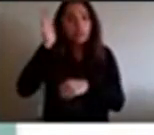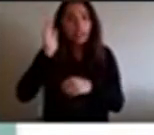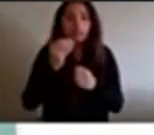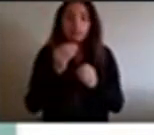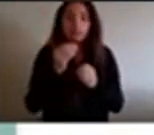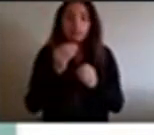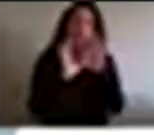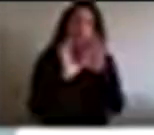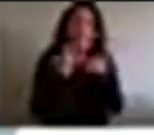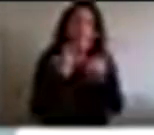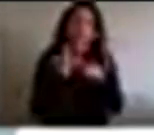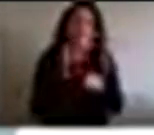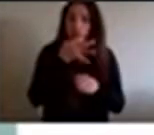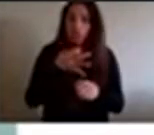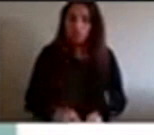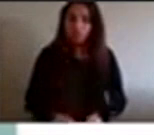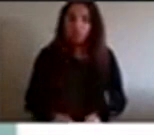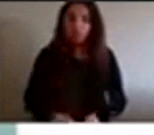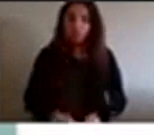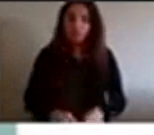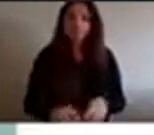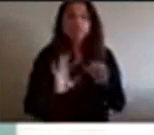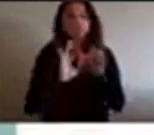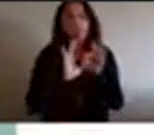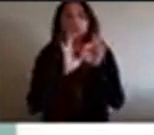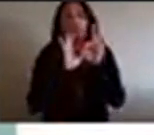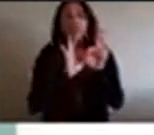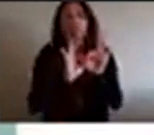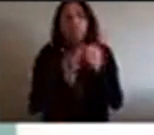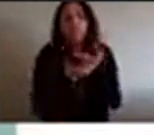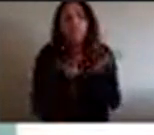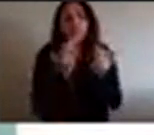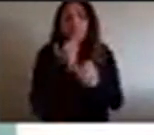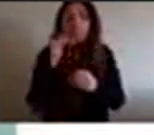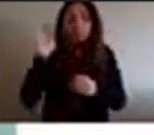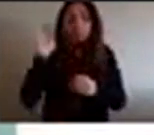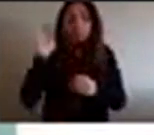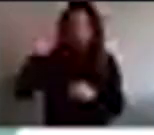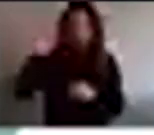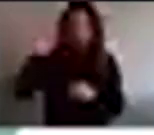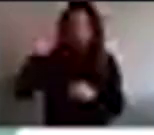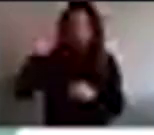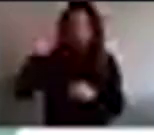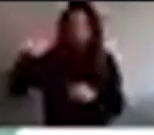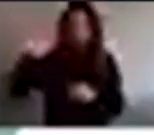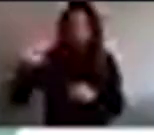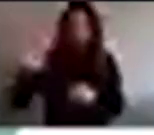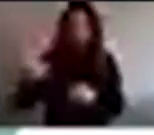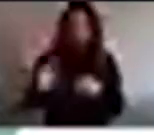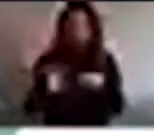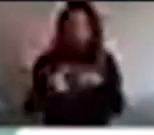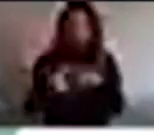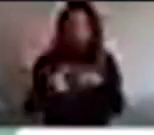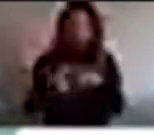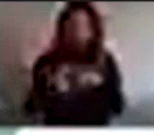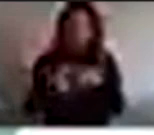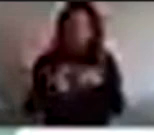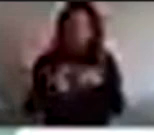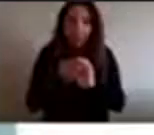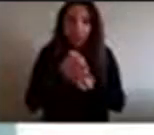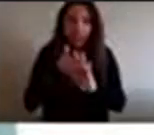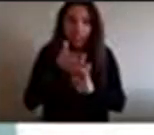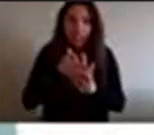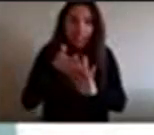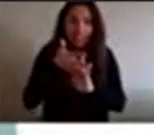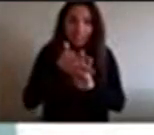Bueno, no, muchísimas gracias a ustedes y saludar también a Claudia ahí en la lengua de señas que nos está apoyando. Y